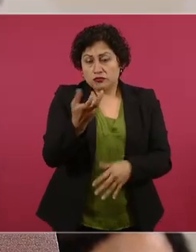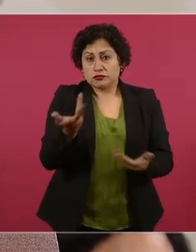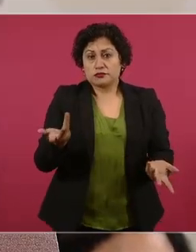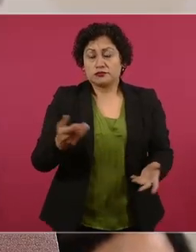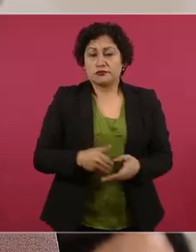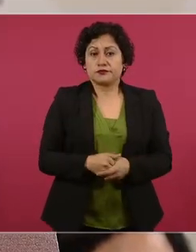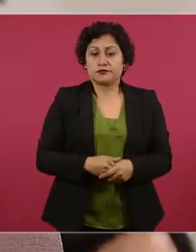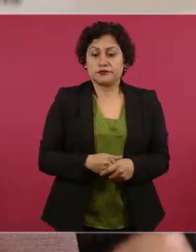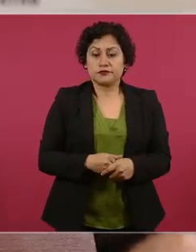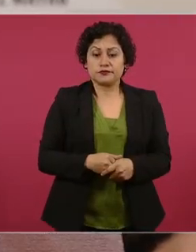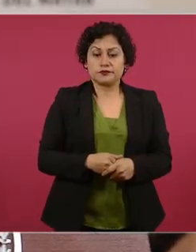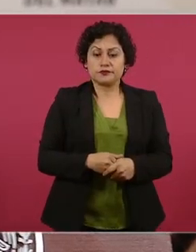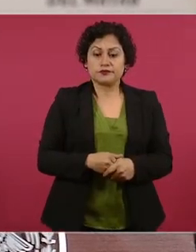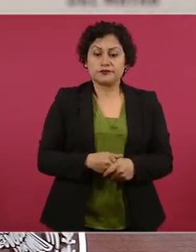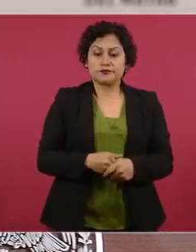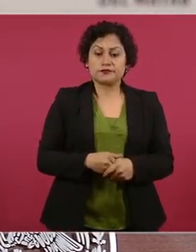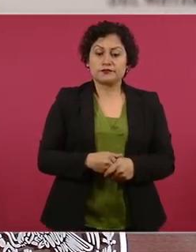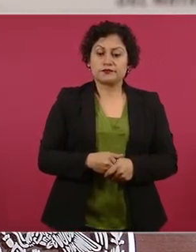Entonces,